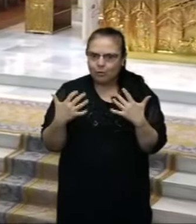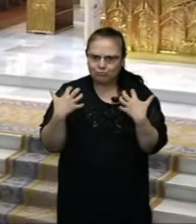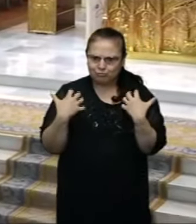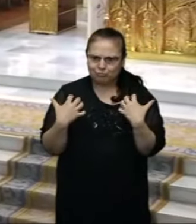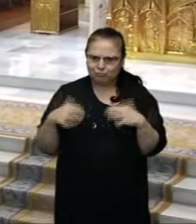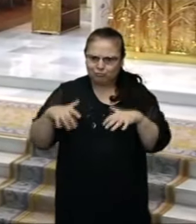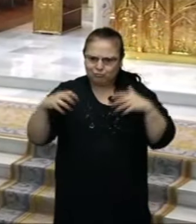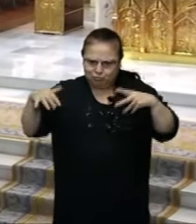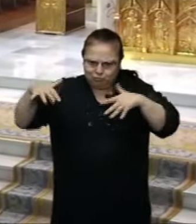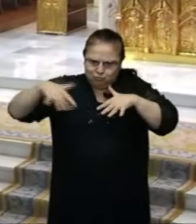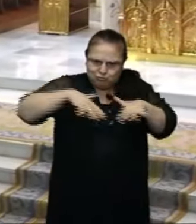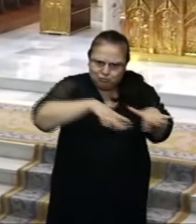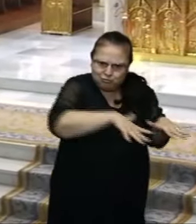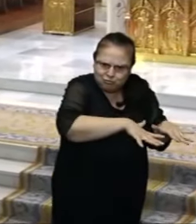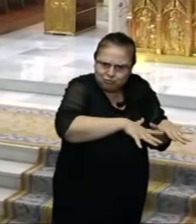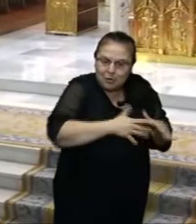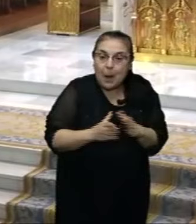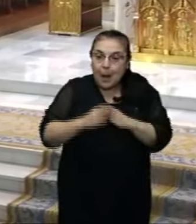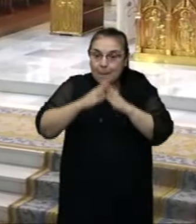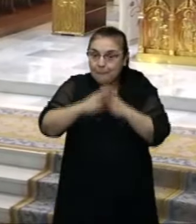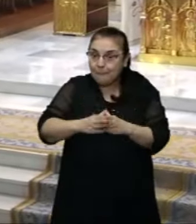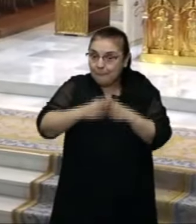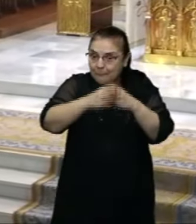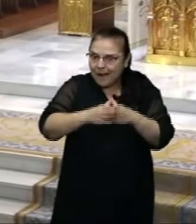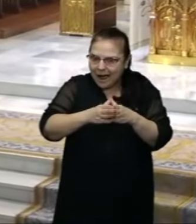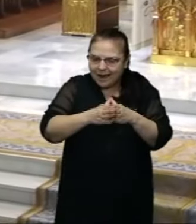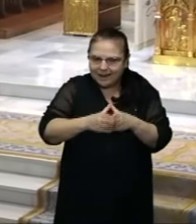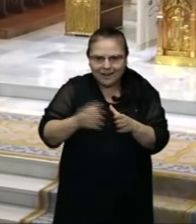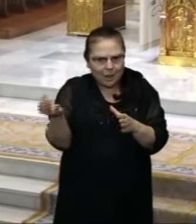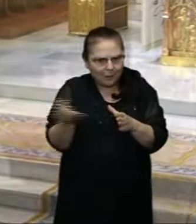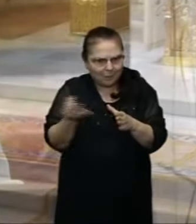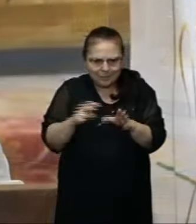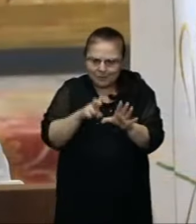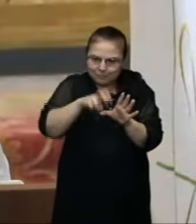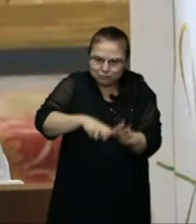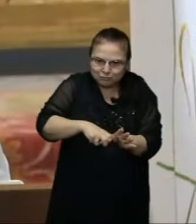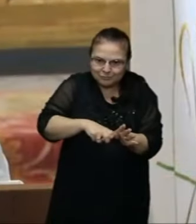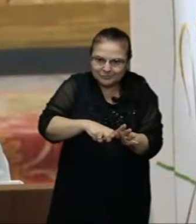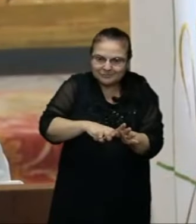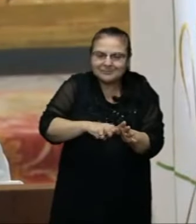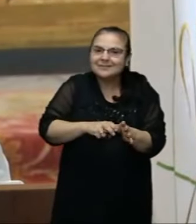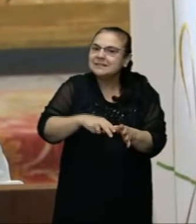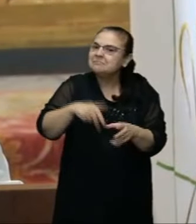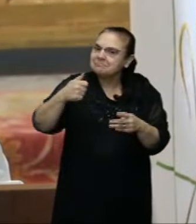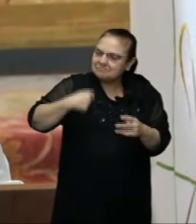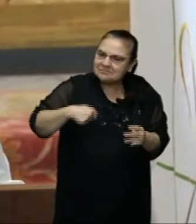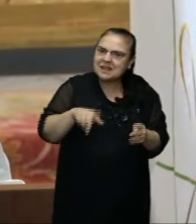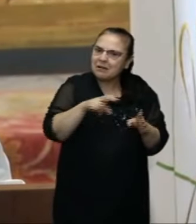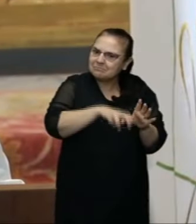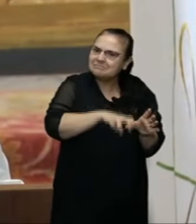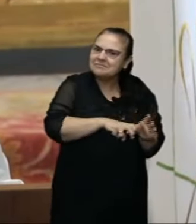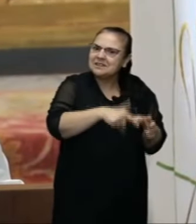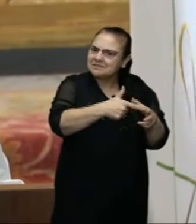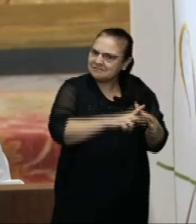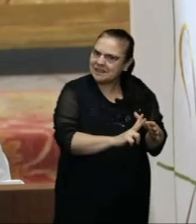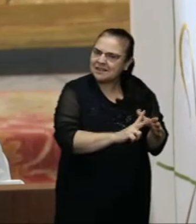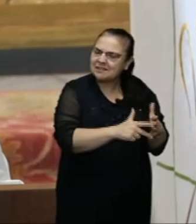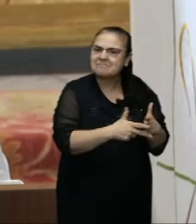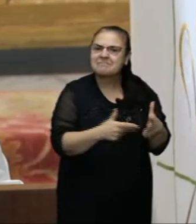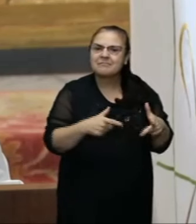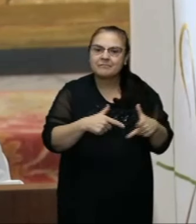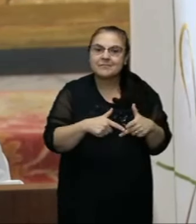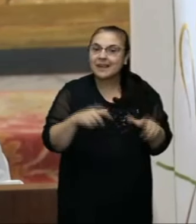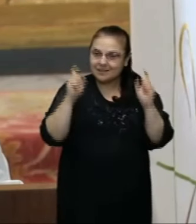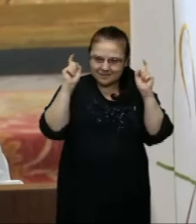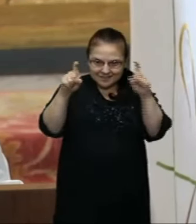a una barca, y ya en el mar se sentó, y el gentío se quedó en tierra junto al mar. Les enseñaba